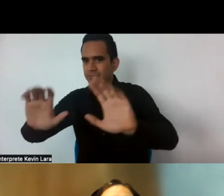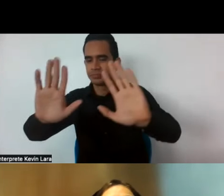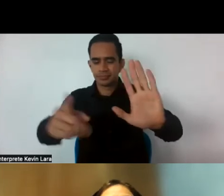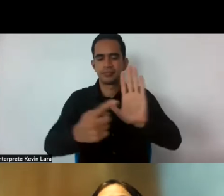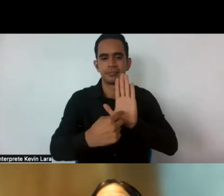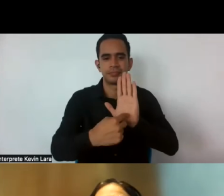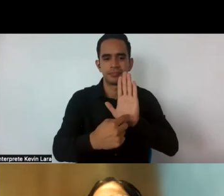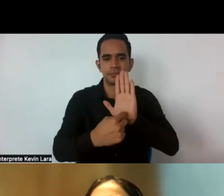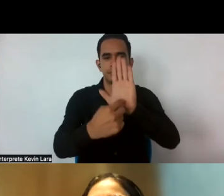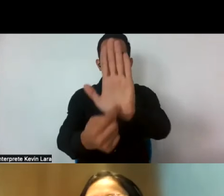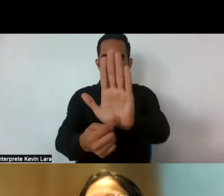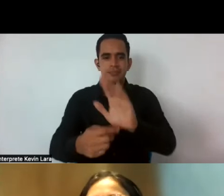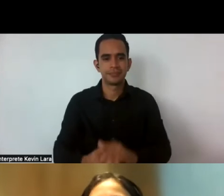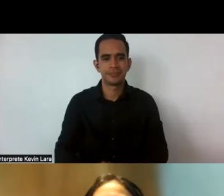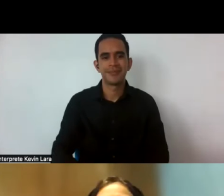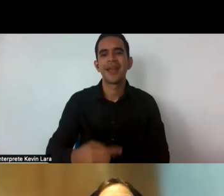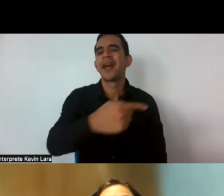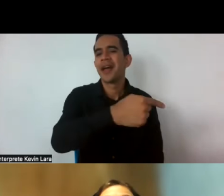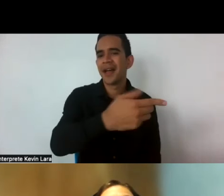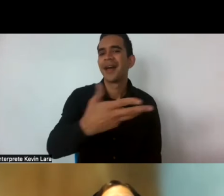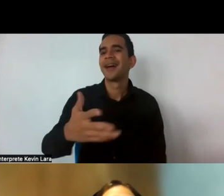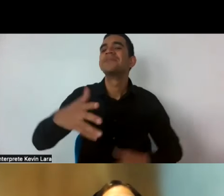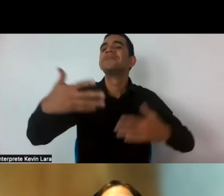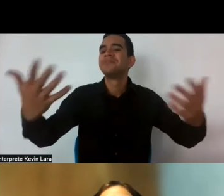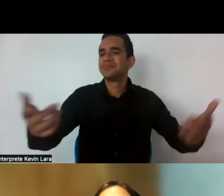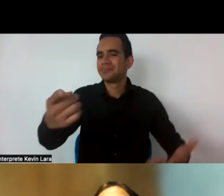siguiente imagen, ¿qué les transmite?